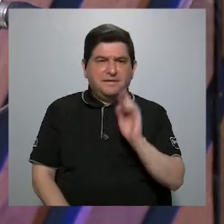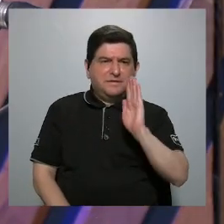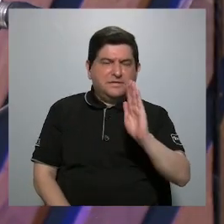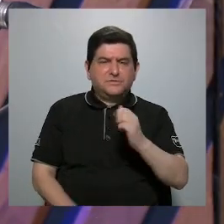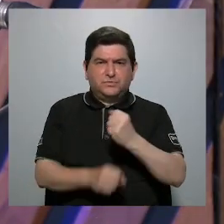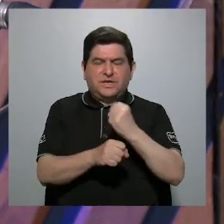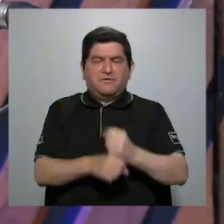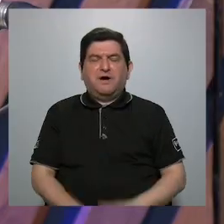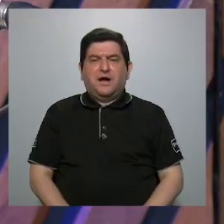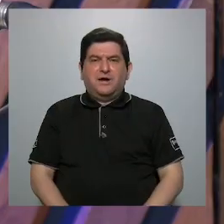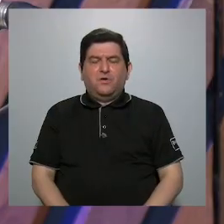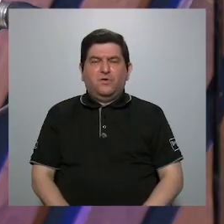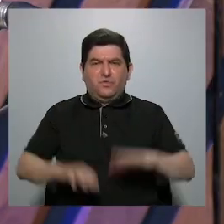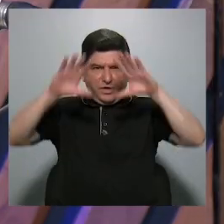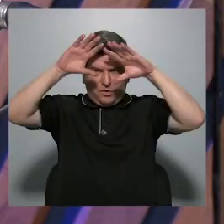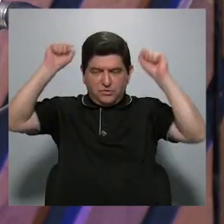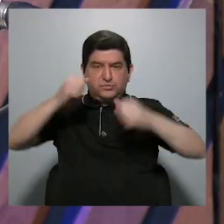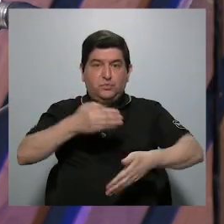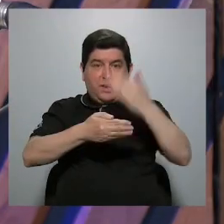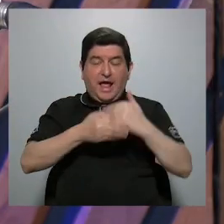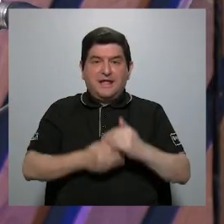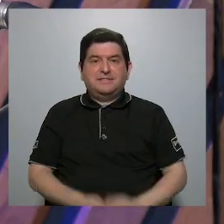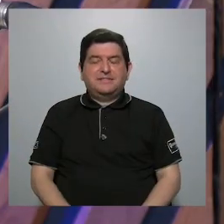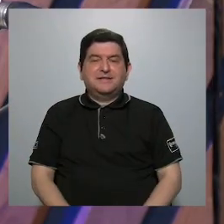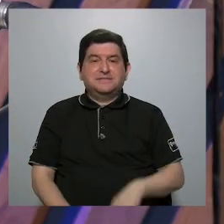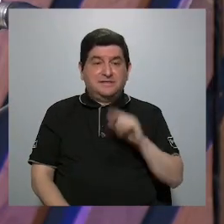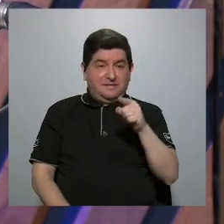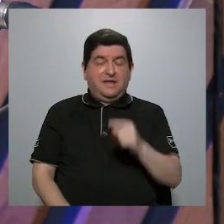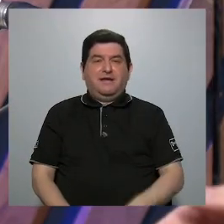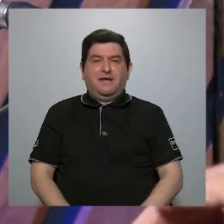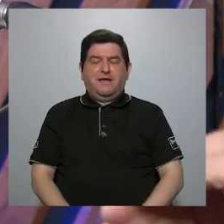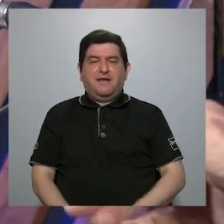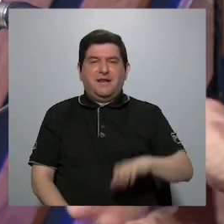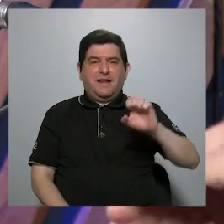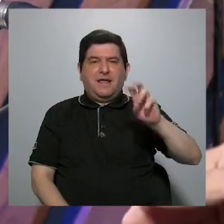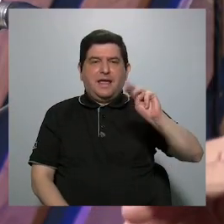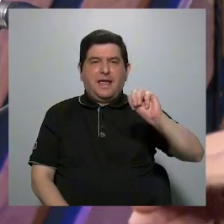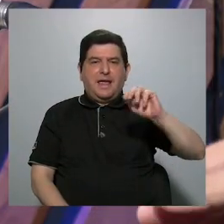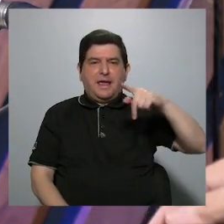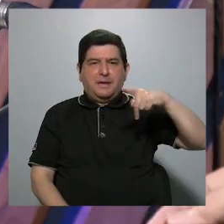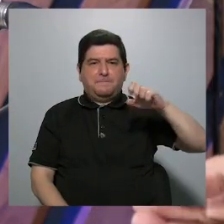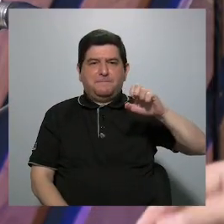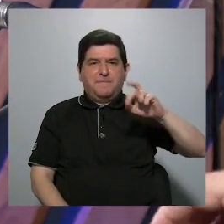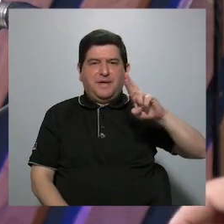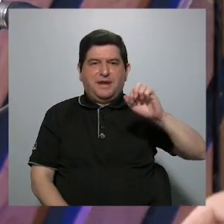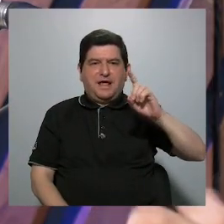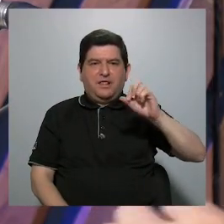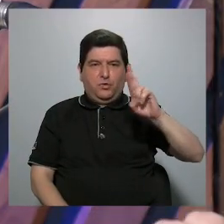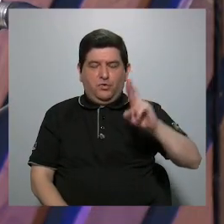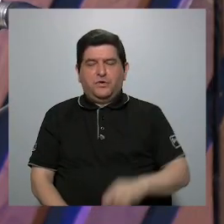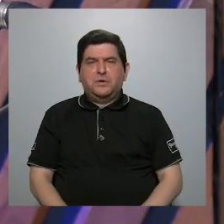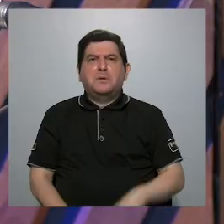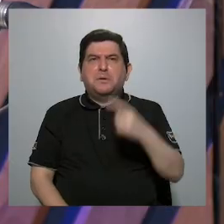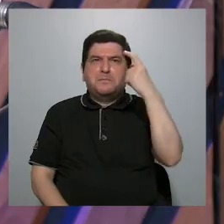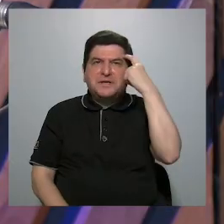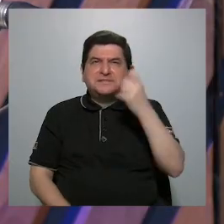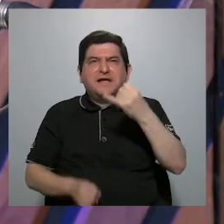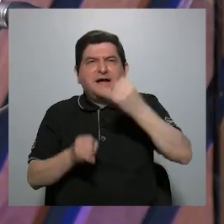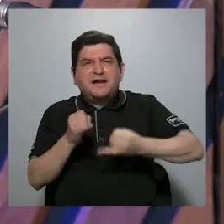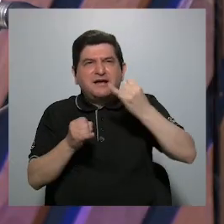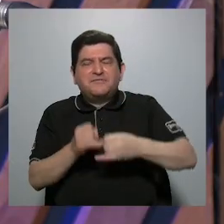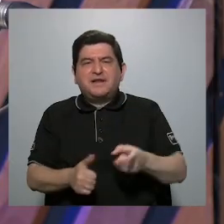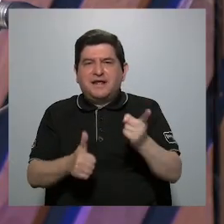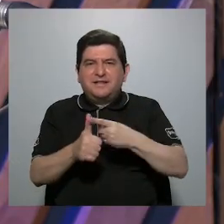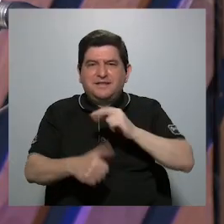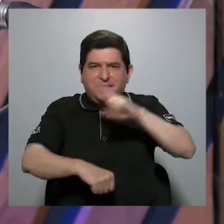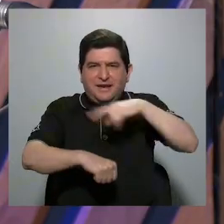cónsul antes de ser emperador. Entonces es una condecoración de lo que podríamos considerar